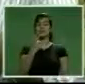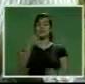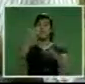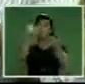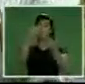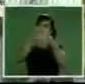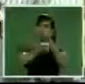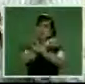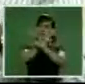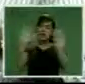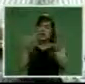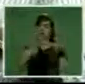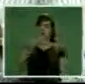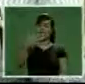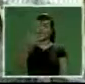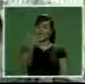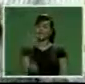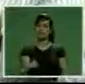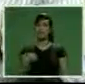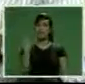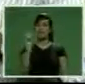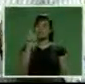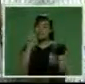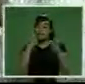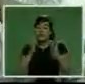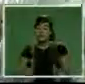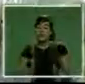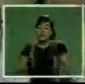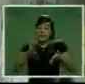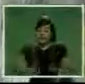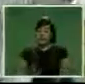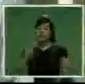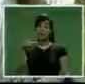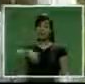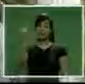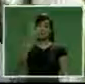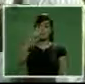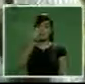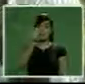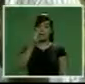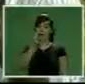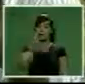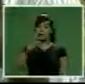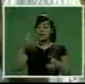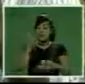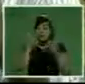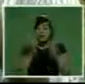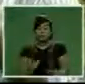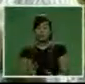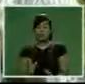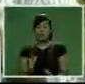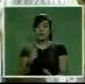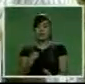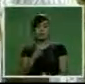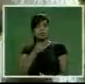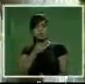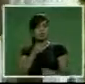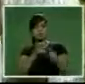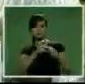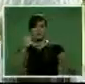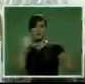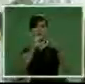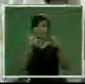por qué venezolanos nacidos aquí, que responden a los intereses de fragmentar, de dividir,